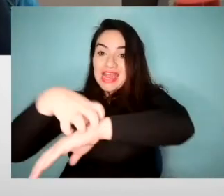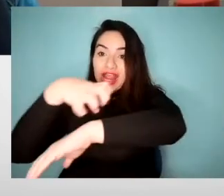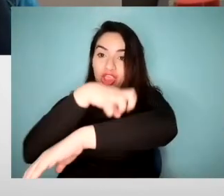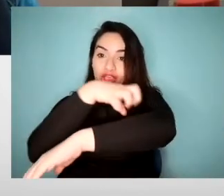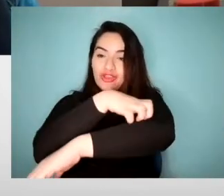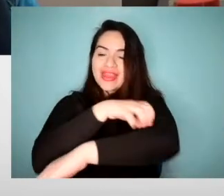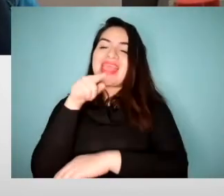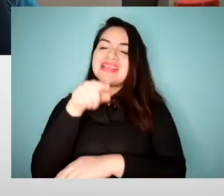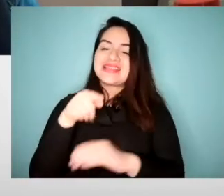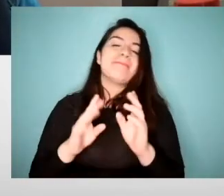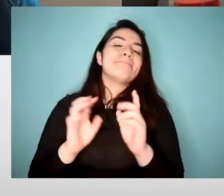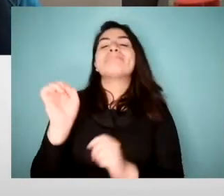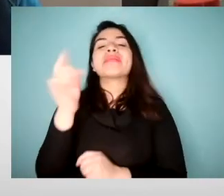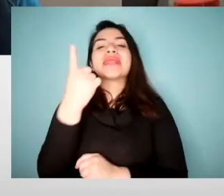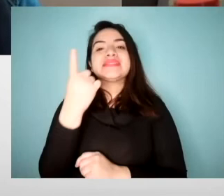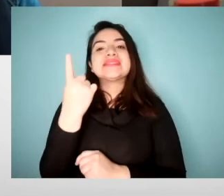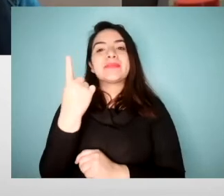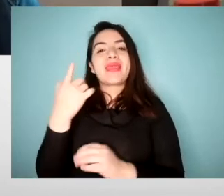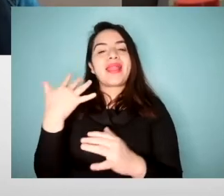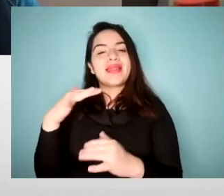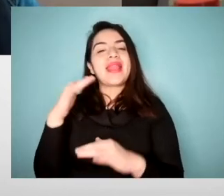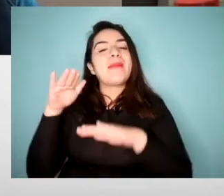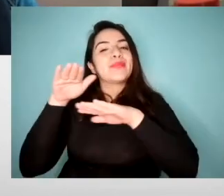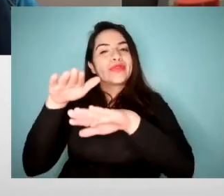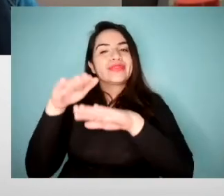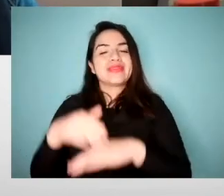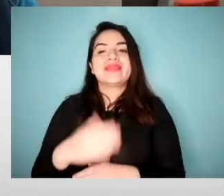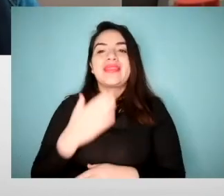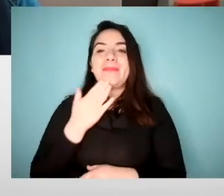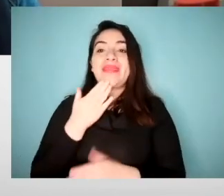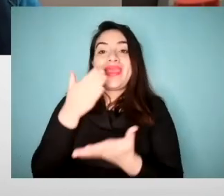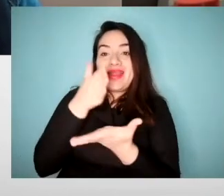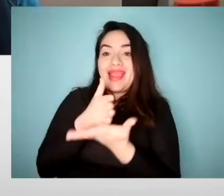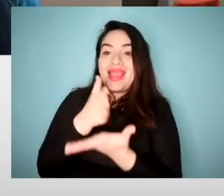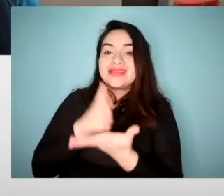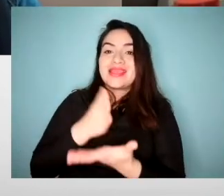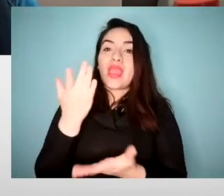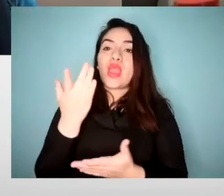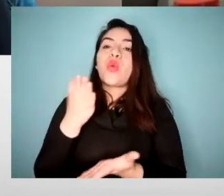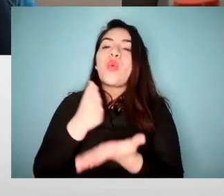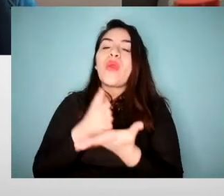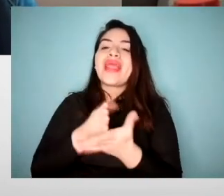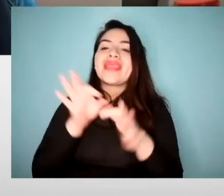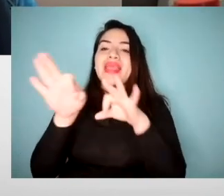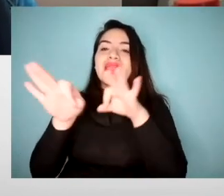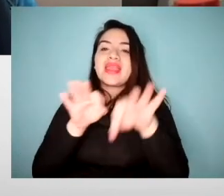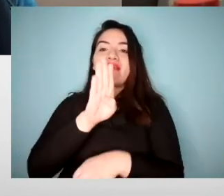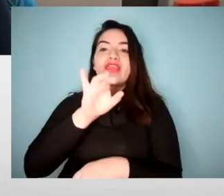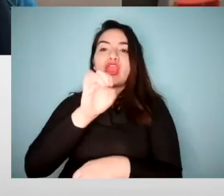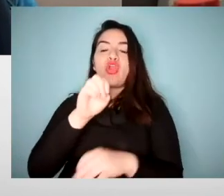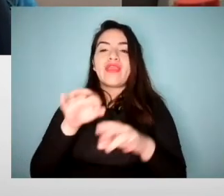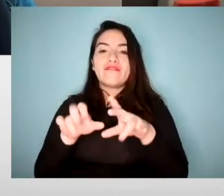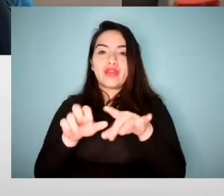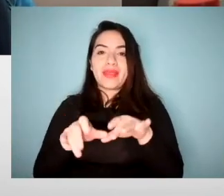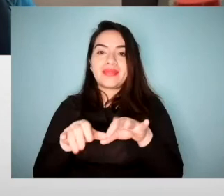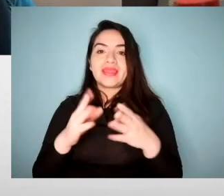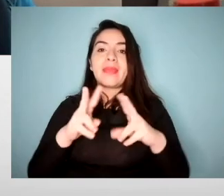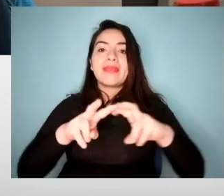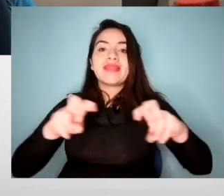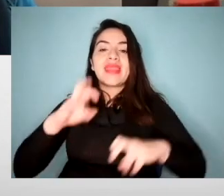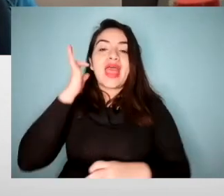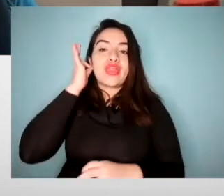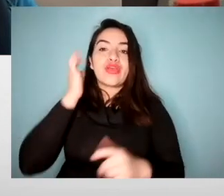de mis principales aportes. También hago clases en la Escuela de Ingeniería en Bioinformática y soy investigadora del Centro de